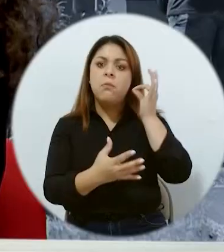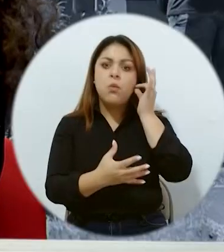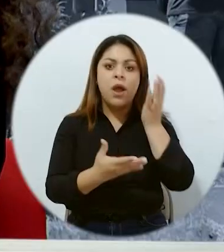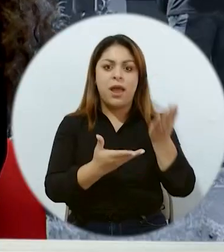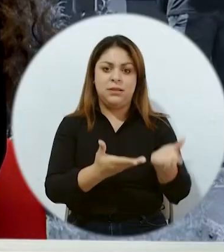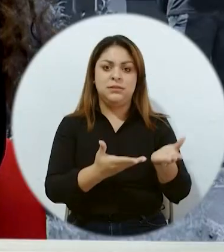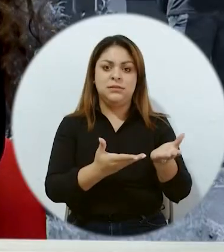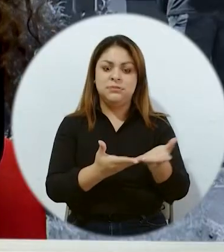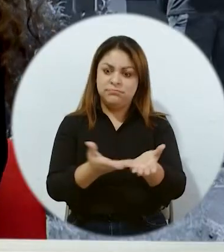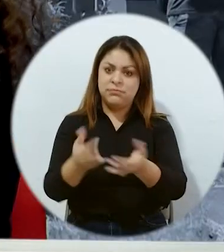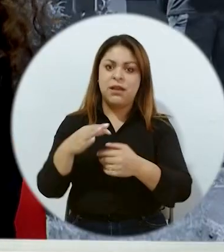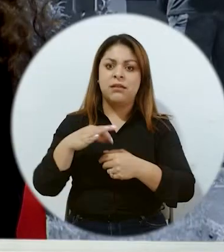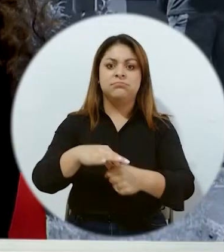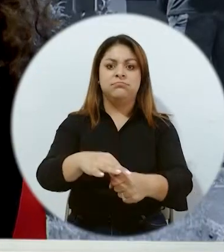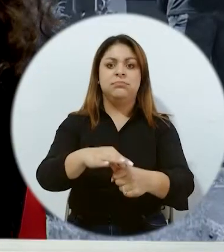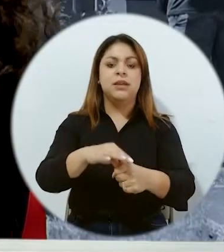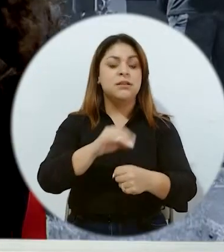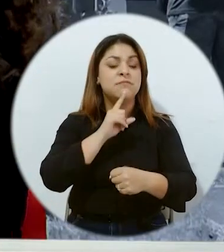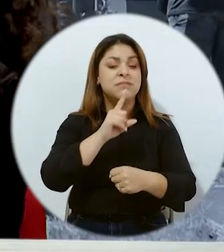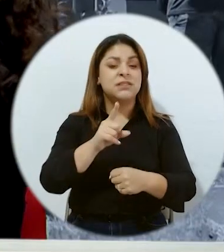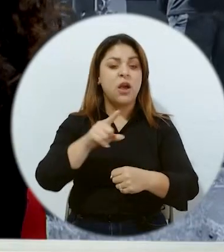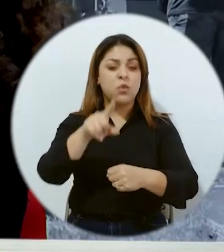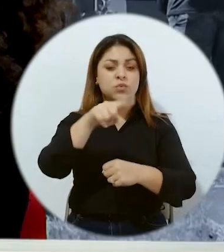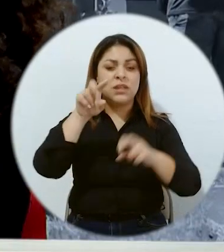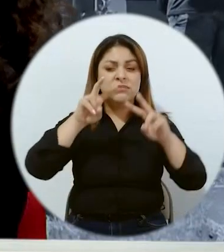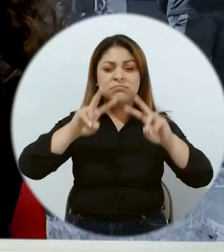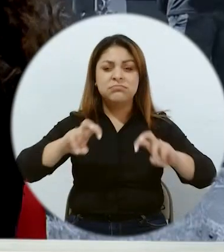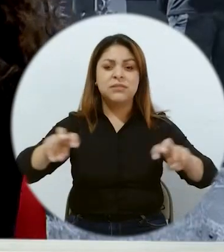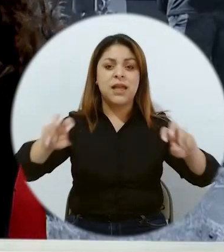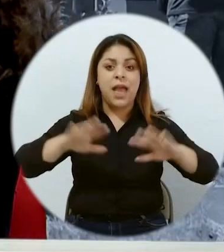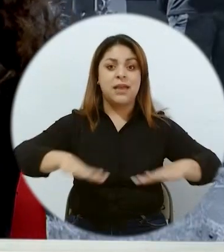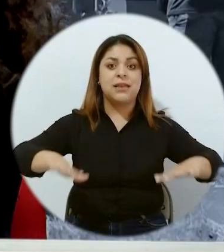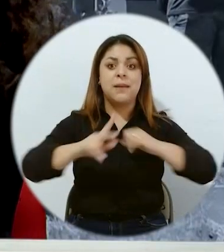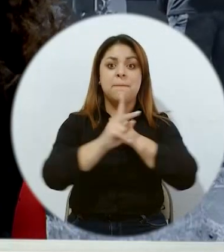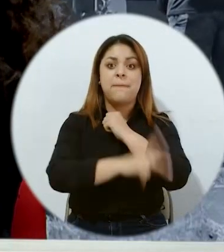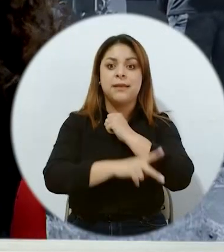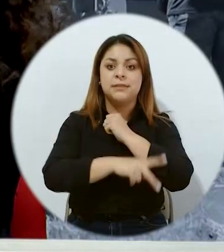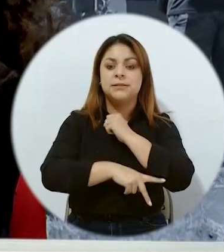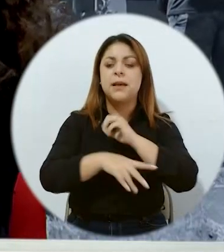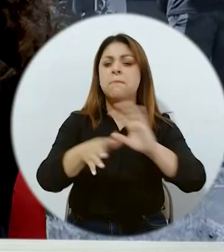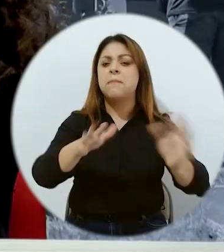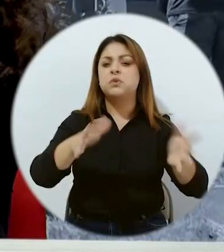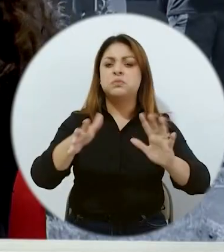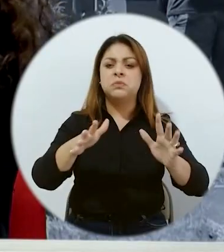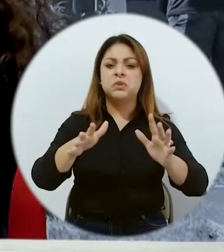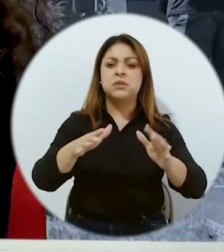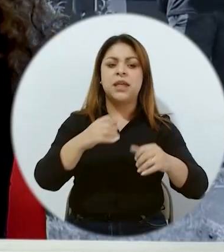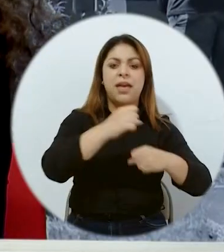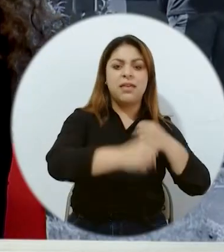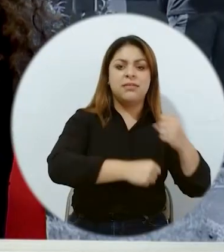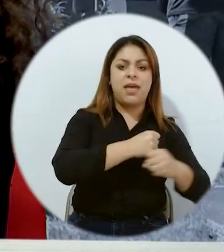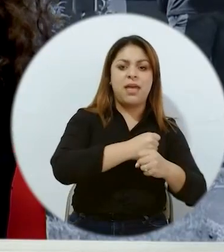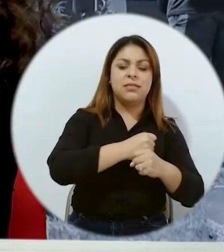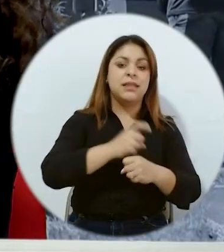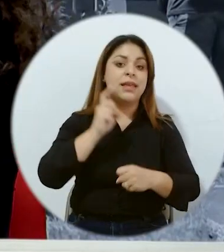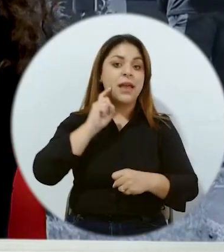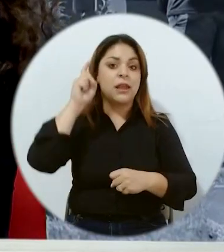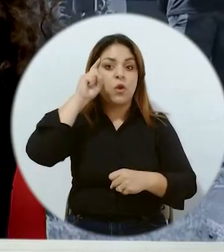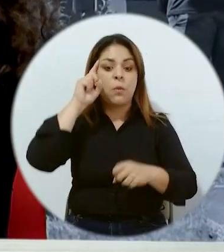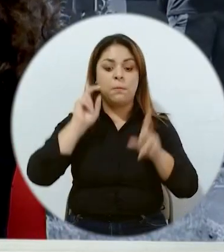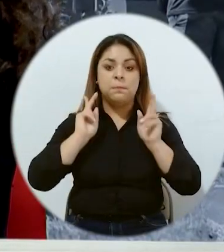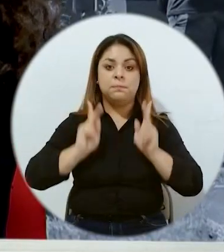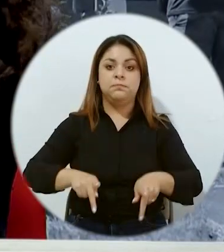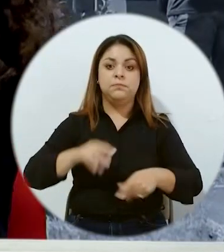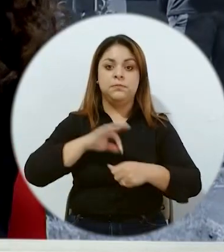agro, que es algo que ahorita si lo analizamos a nivel país, por ejemplo, el promedio, la edad y el género del